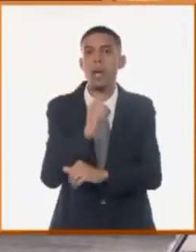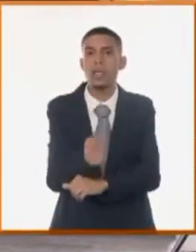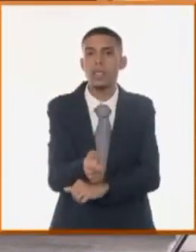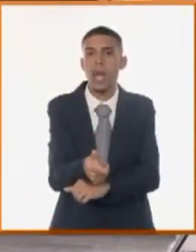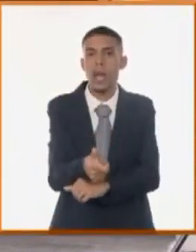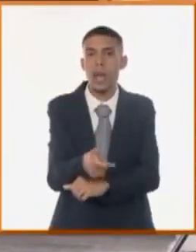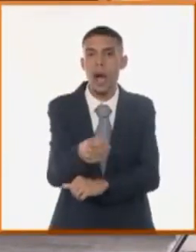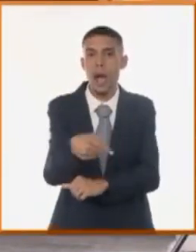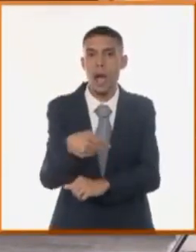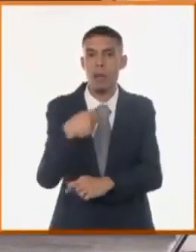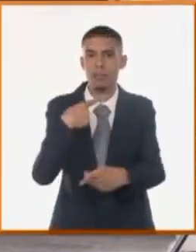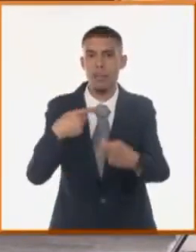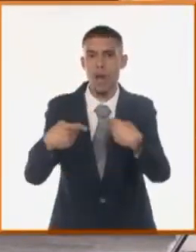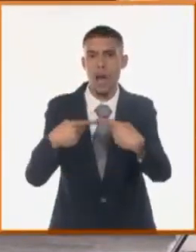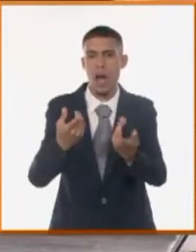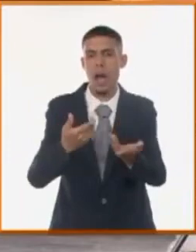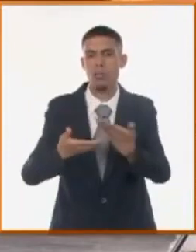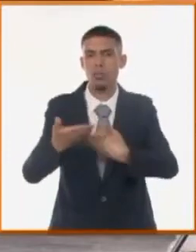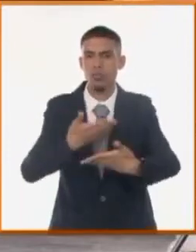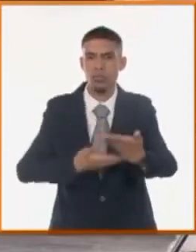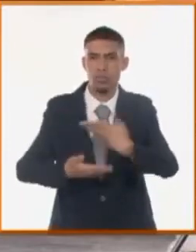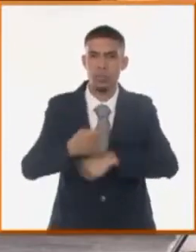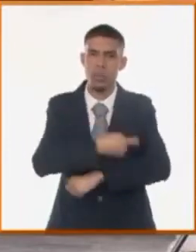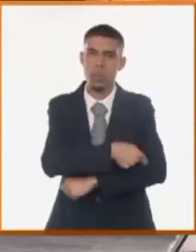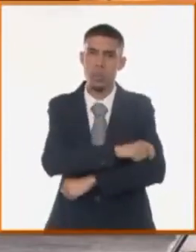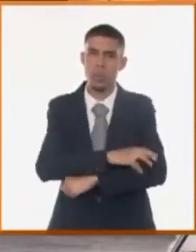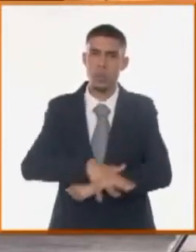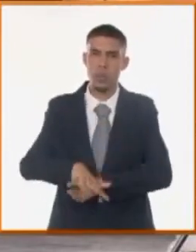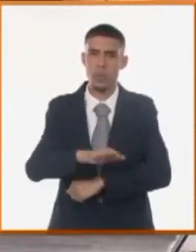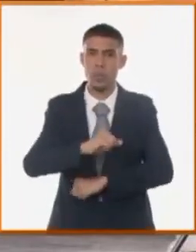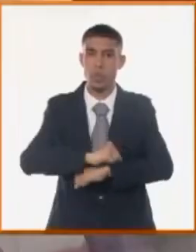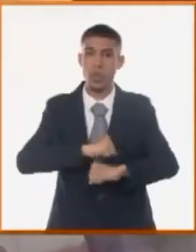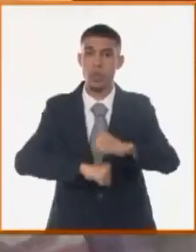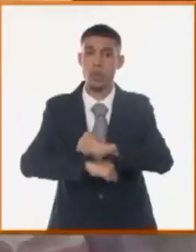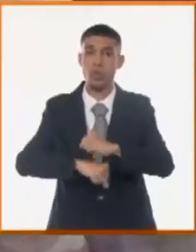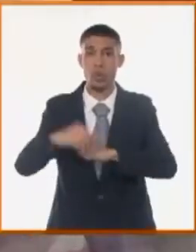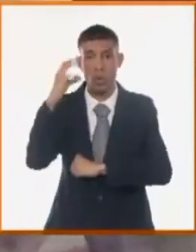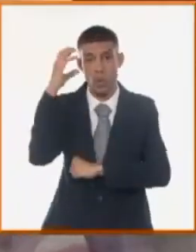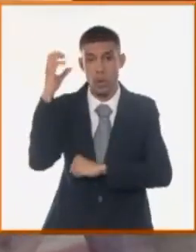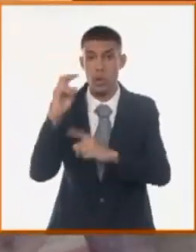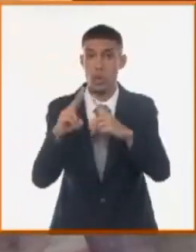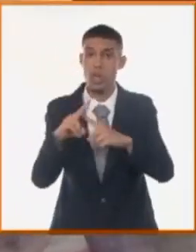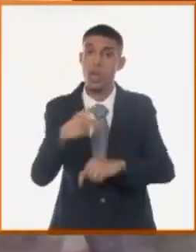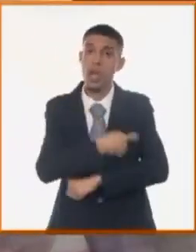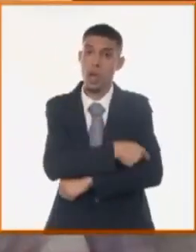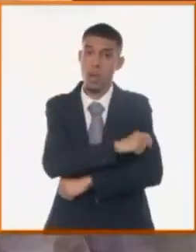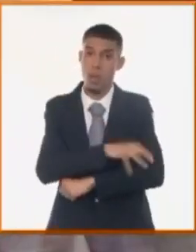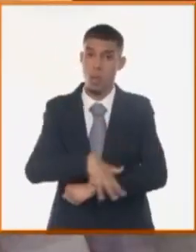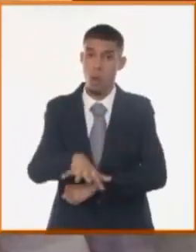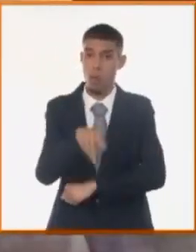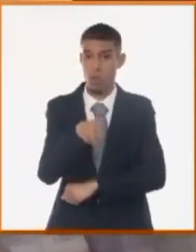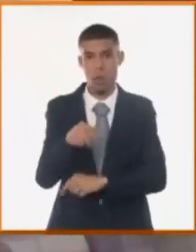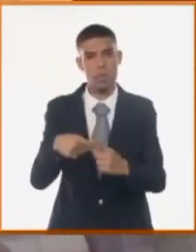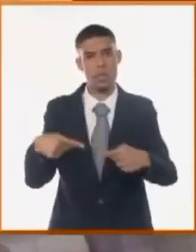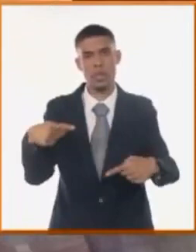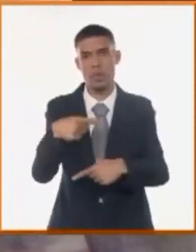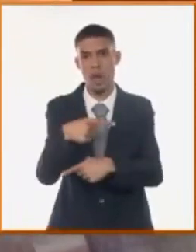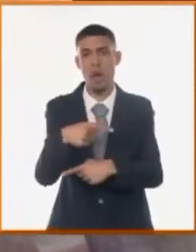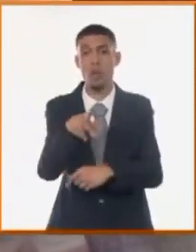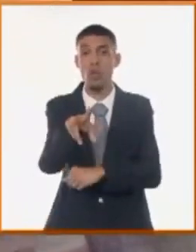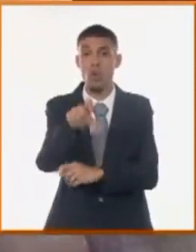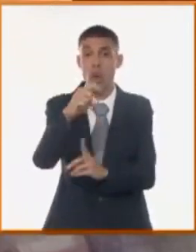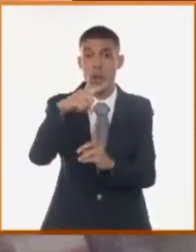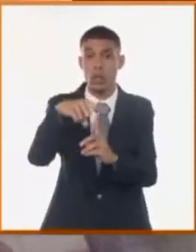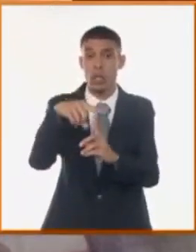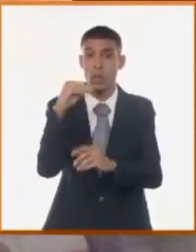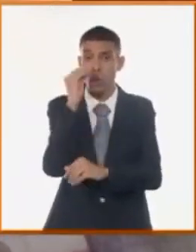a través del espacio público digital entre las estructuras del gobierno y la población, que es algo que sin duda las nuevas tecnologías ayudan a hacer